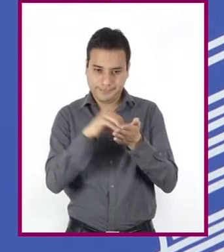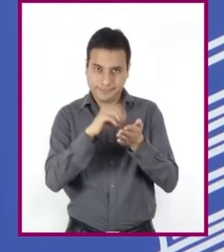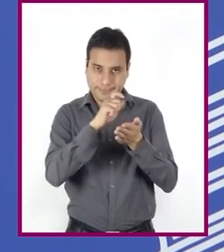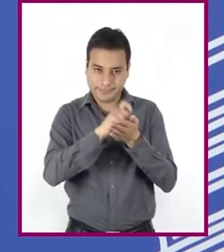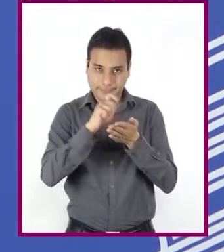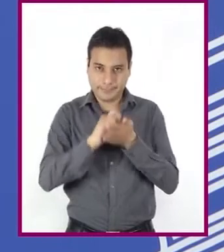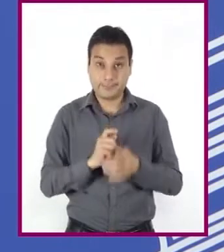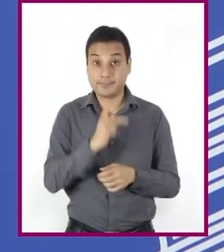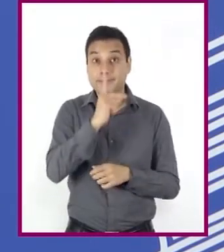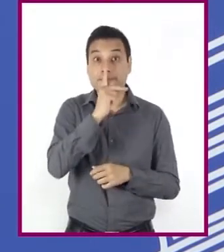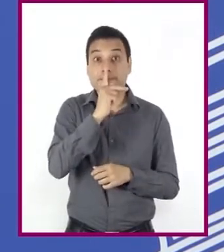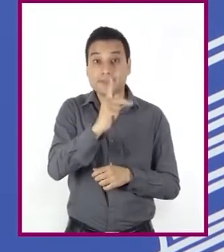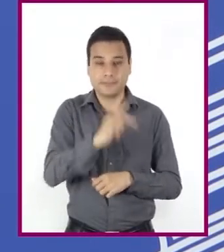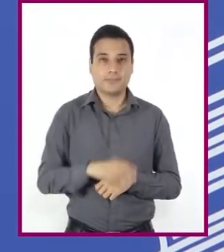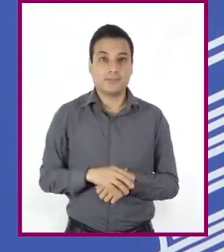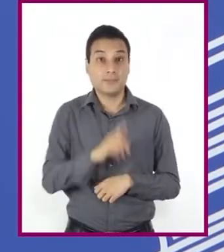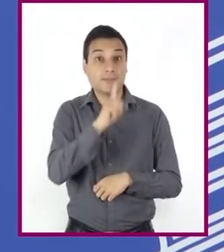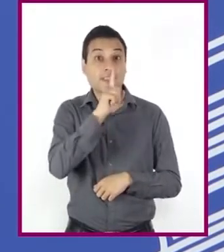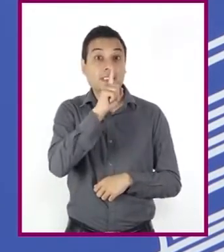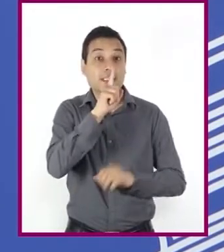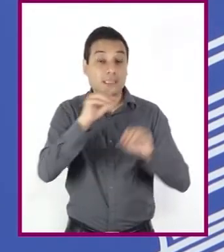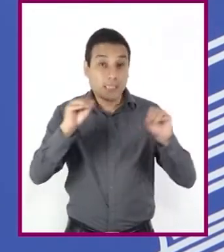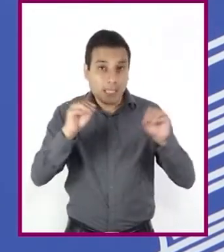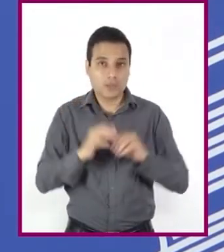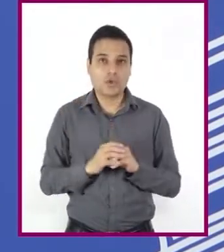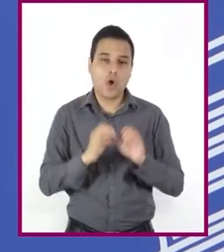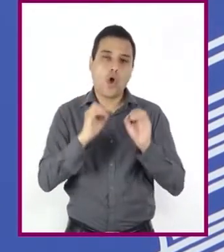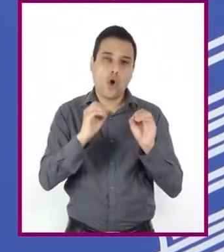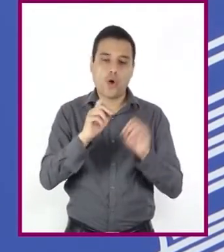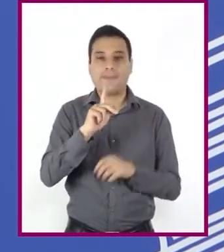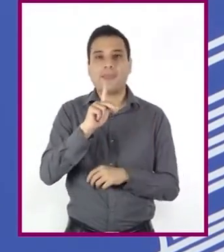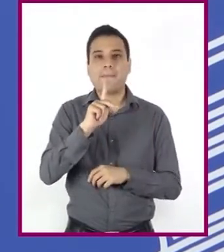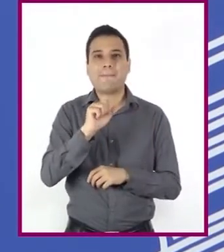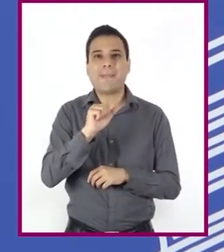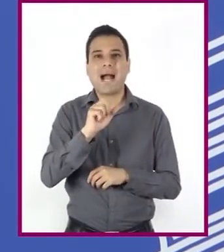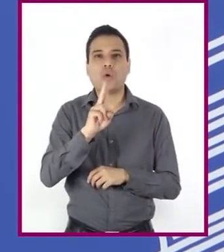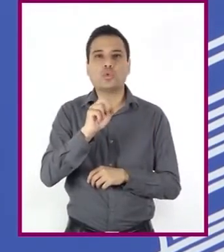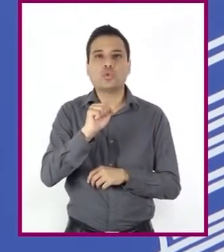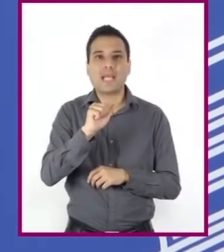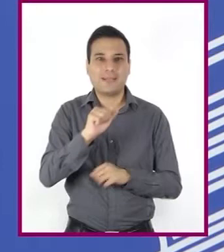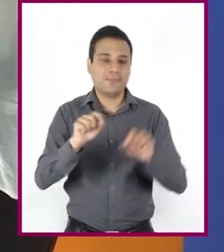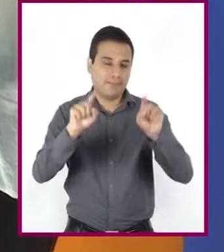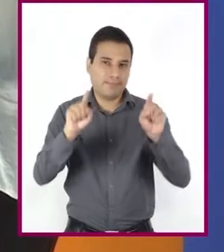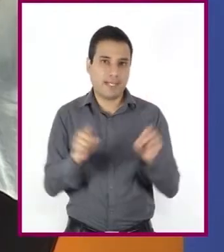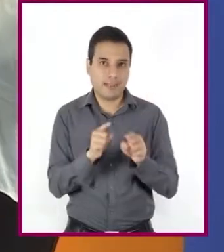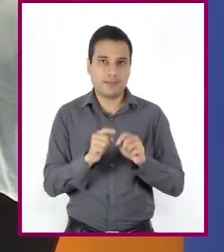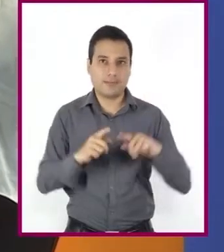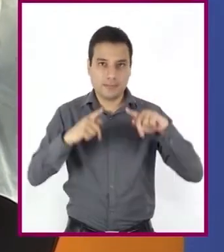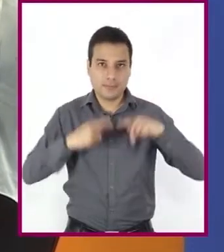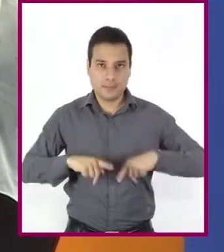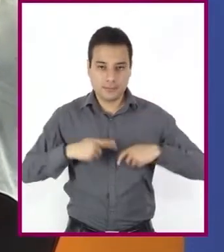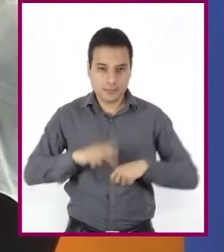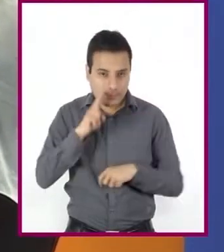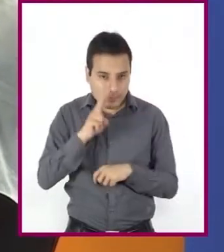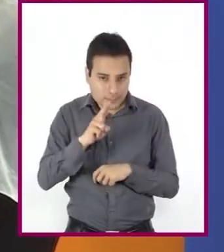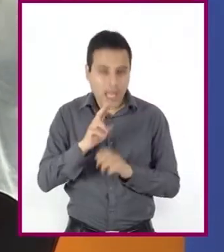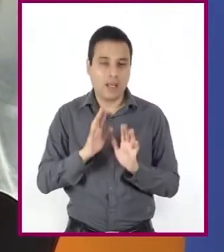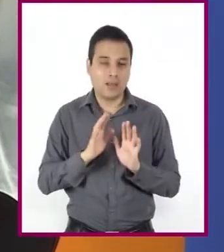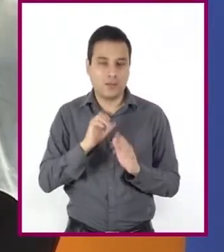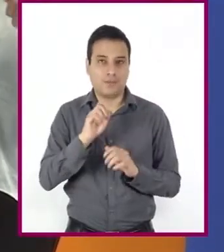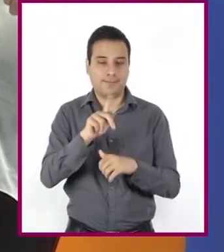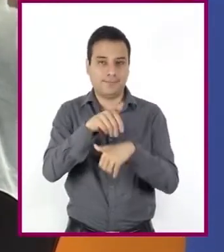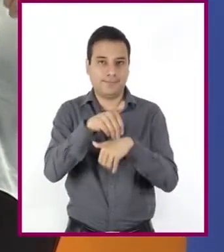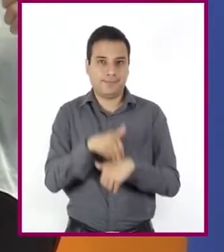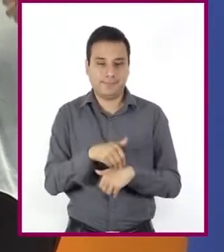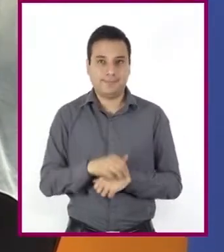palabras, silencio o pausa, dentro de un paréntesis, como una acotación. Los signos de puntuación